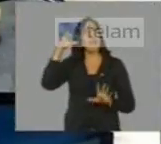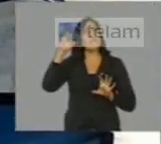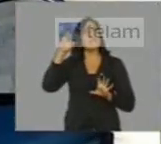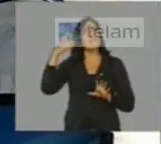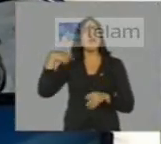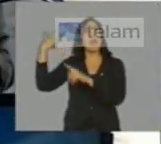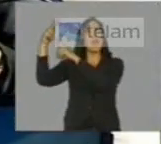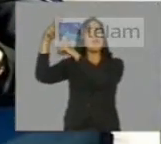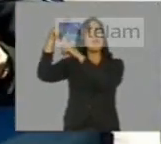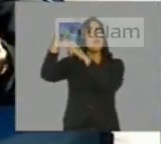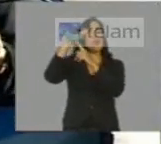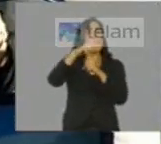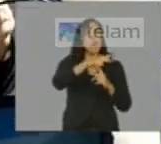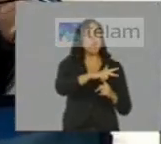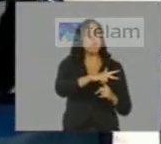no de ahora,